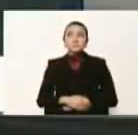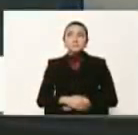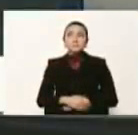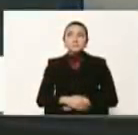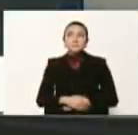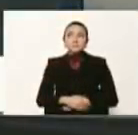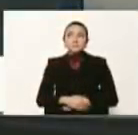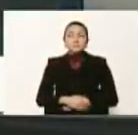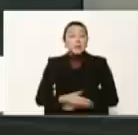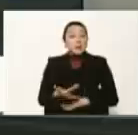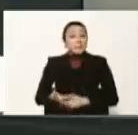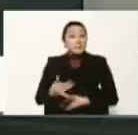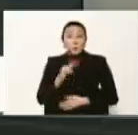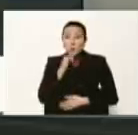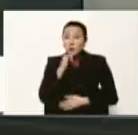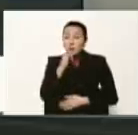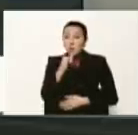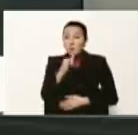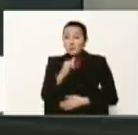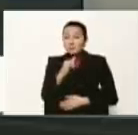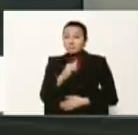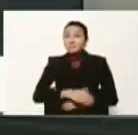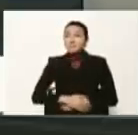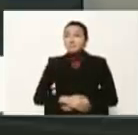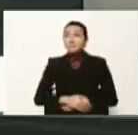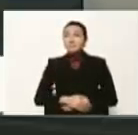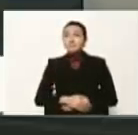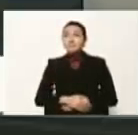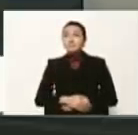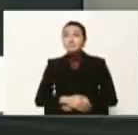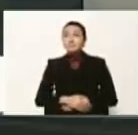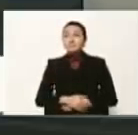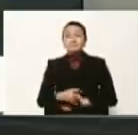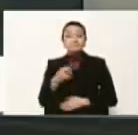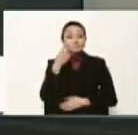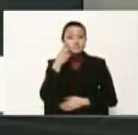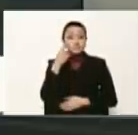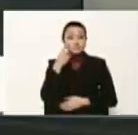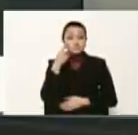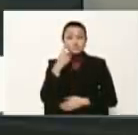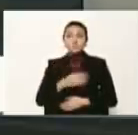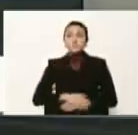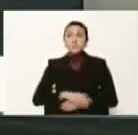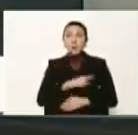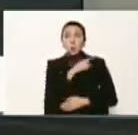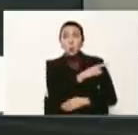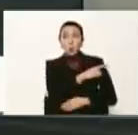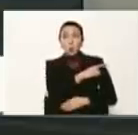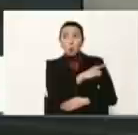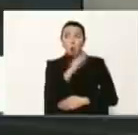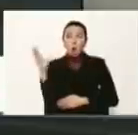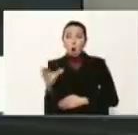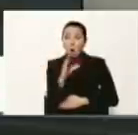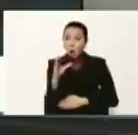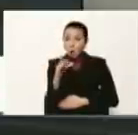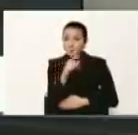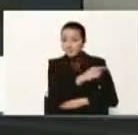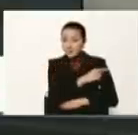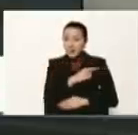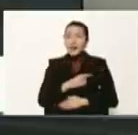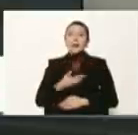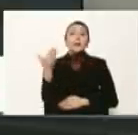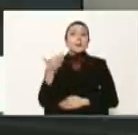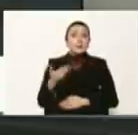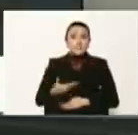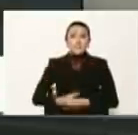Y lo más importante, que no podemos perder de vista, Colombia, principal productor